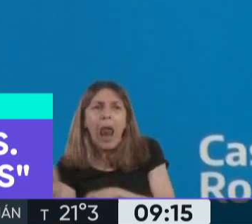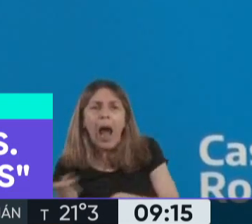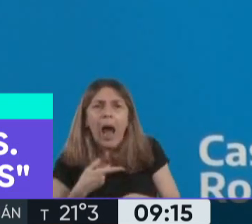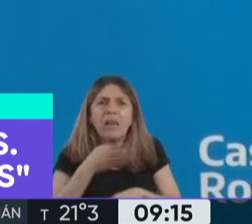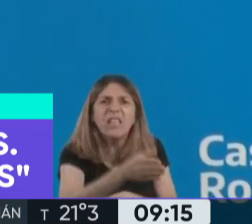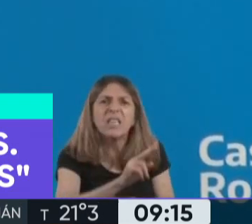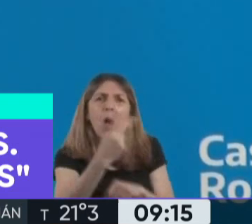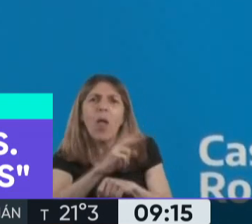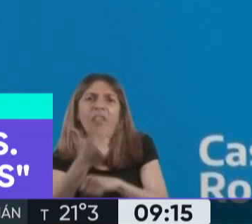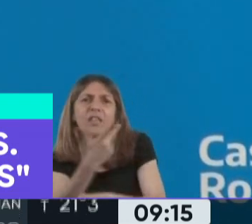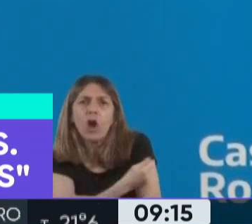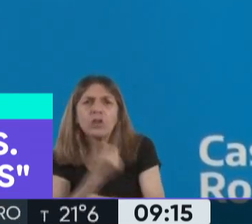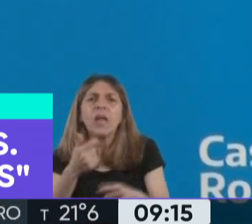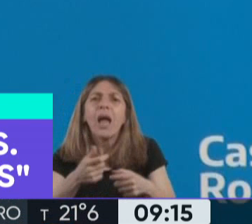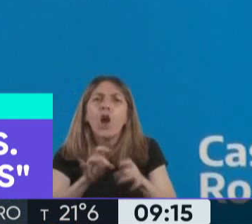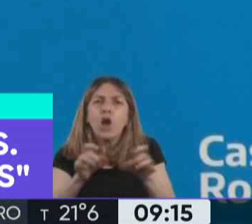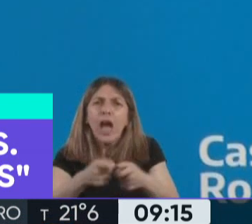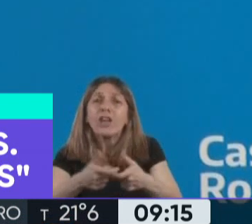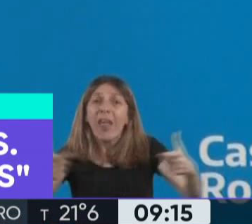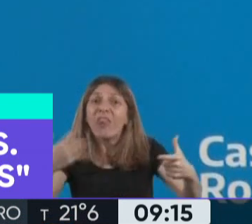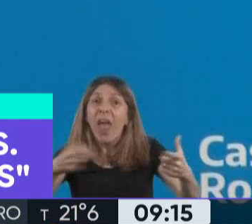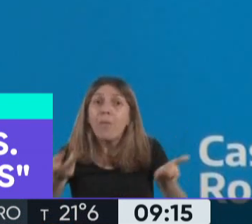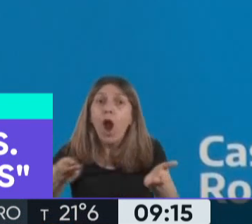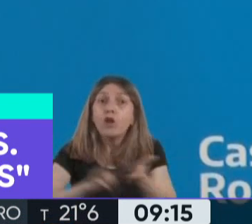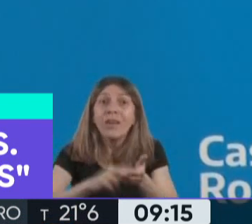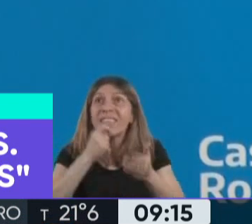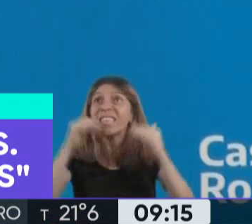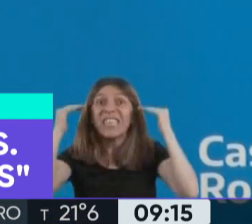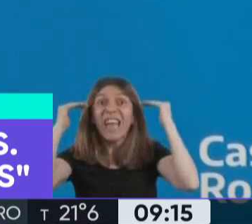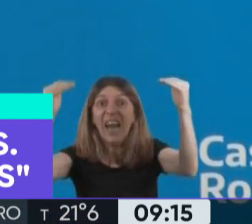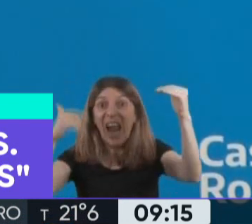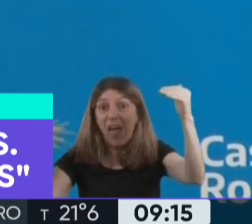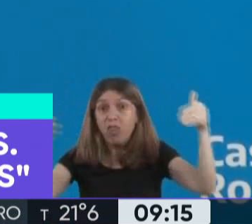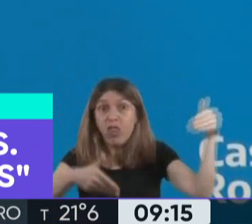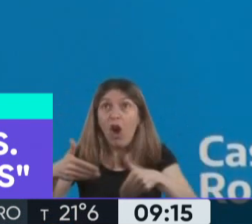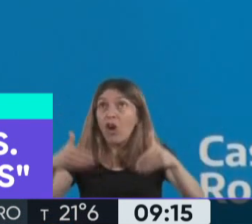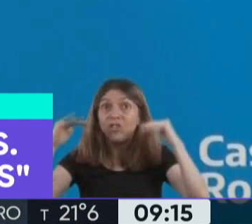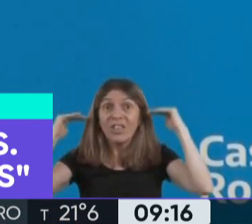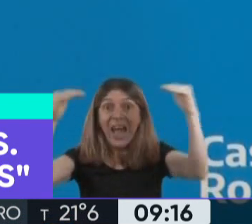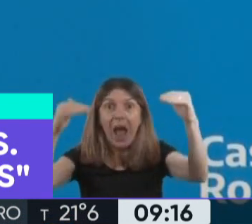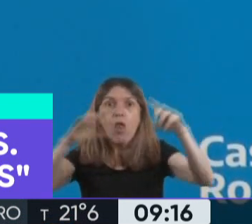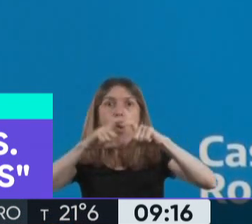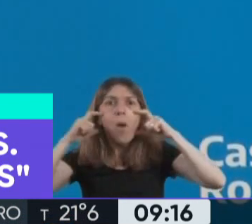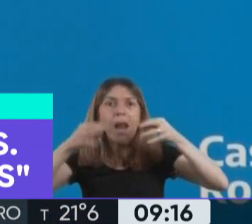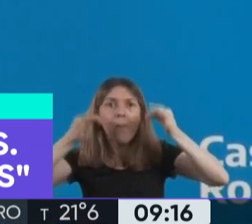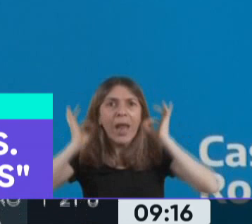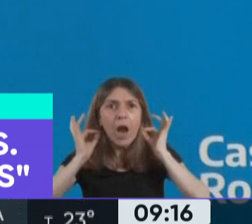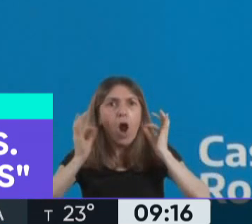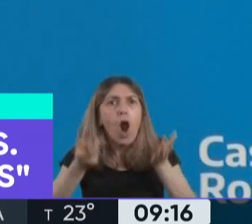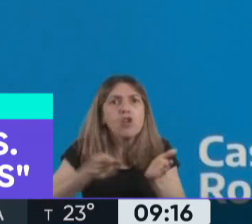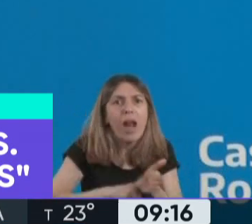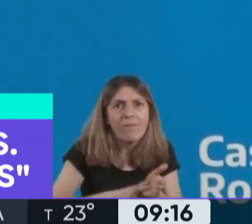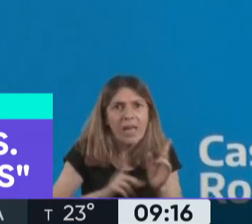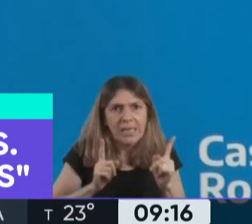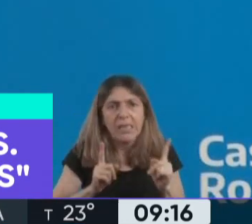Están creciendo los casos, tenemos que volver al uso del barbijo en espacios cerrados, es muy importante volver al uso del barbijo en espacios cerrados. Estamos